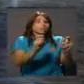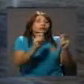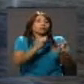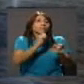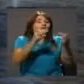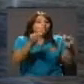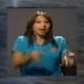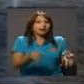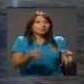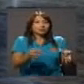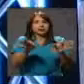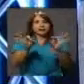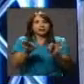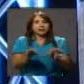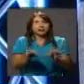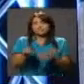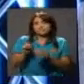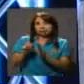es importante